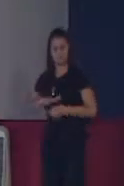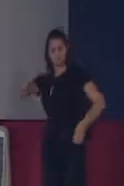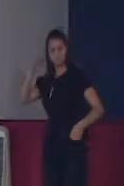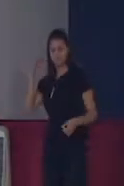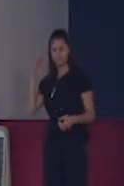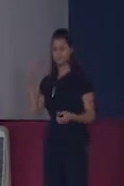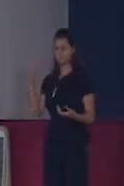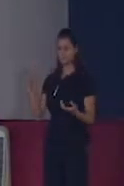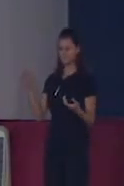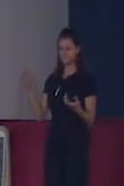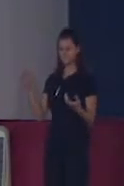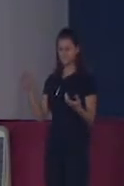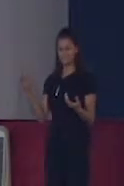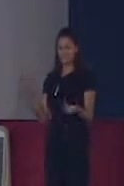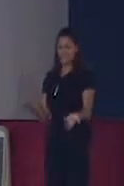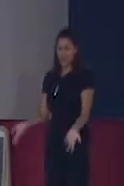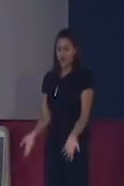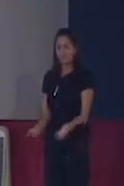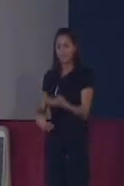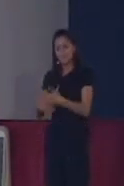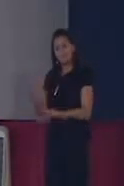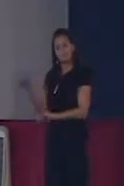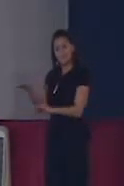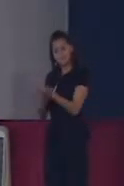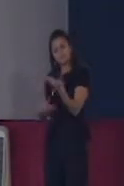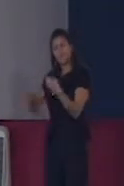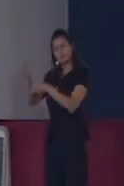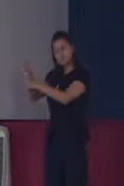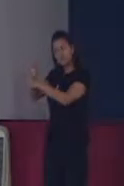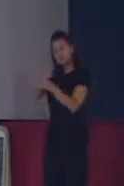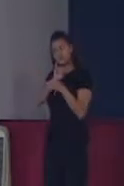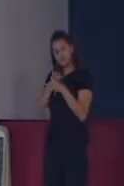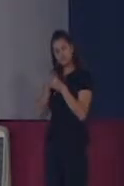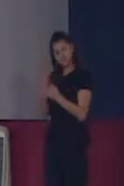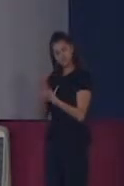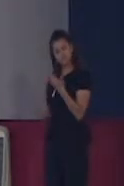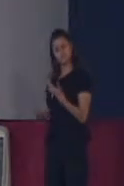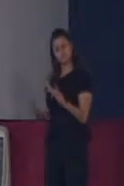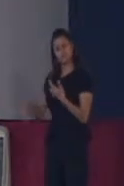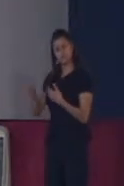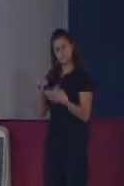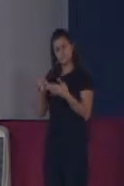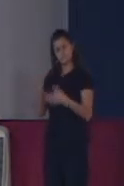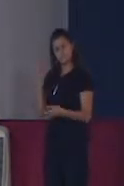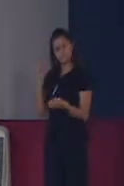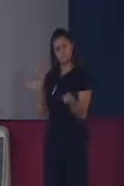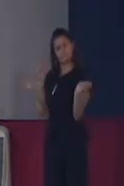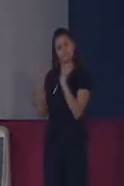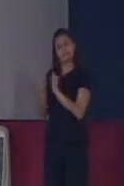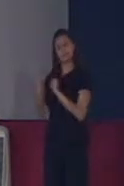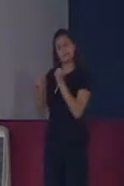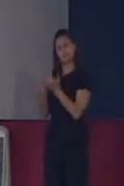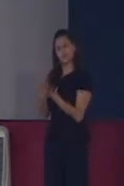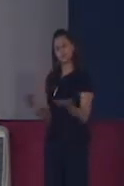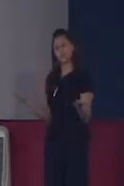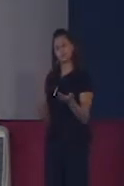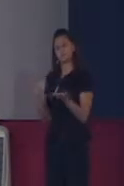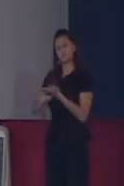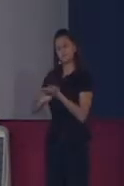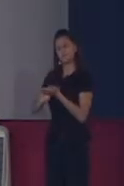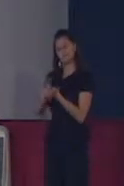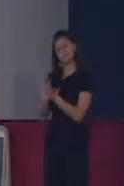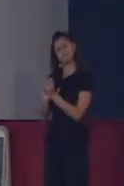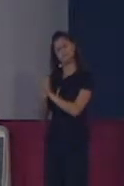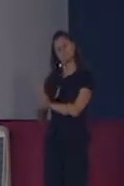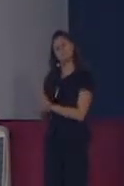a exigirle también a la institucionalidad de una manera que empiece a cambiar todas estas cosas y a modificar las